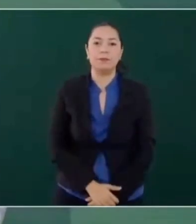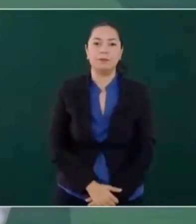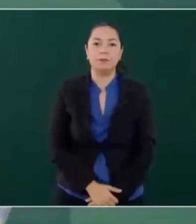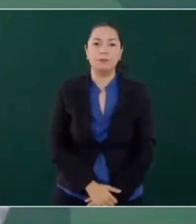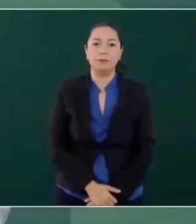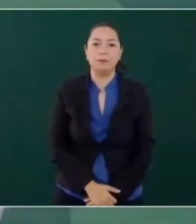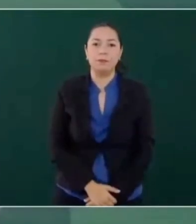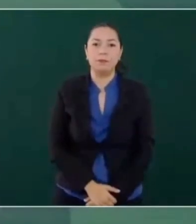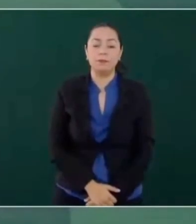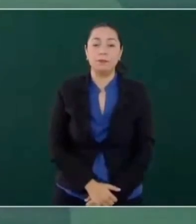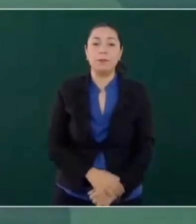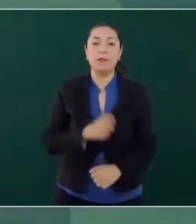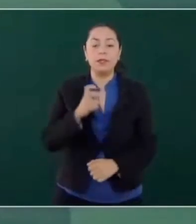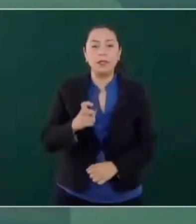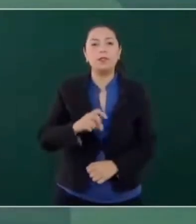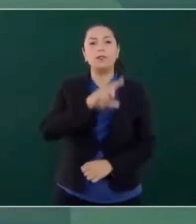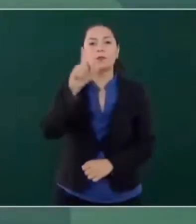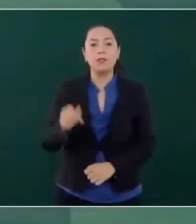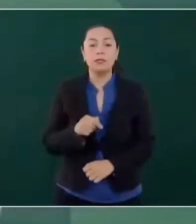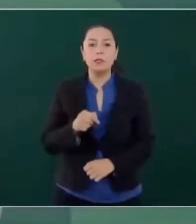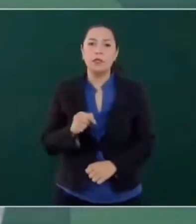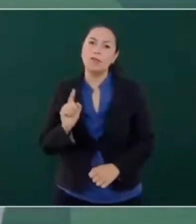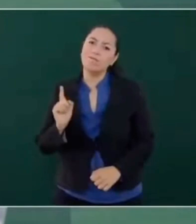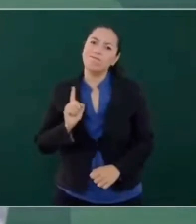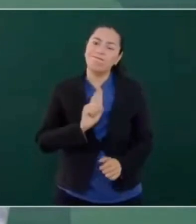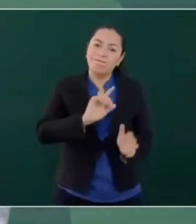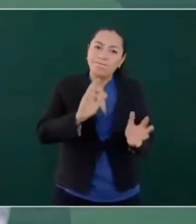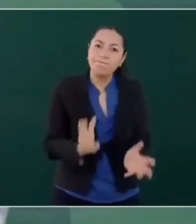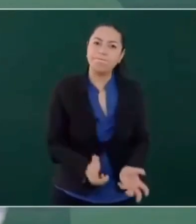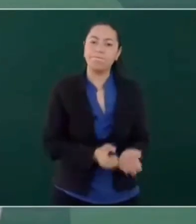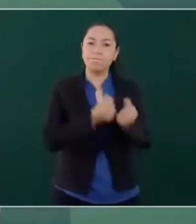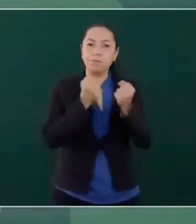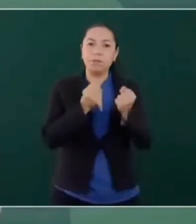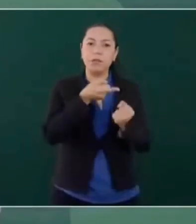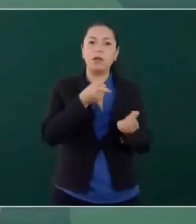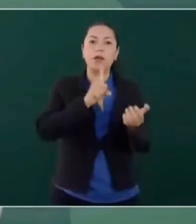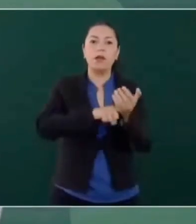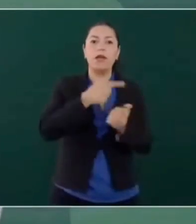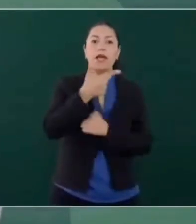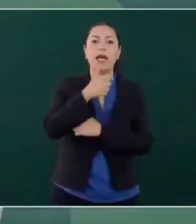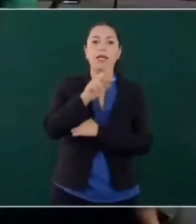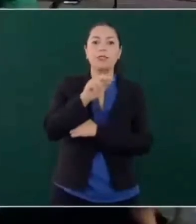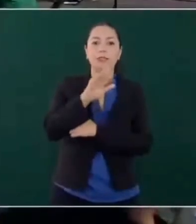Y el que va a rescatarlo es García Luna,